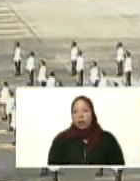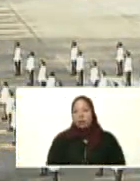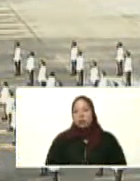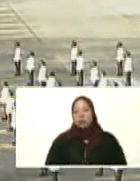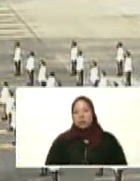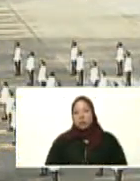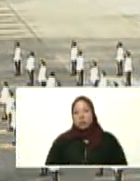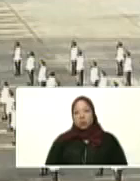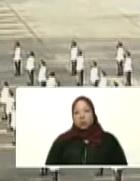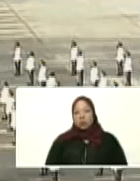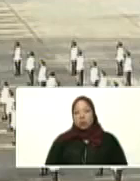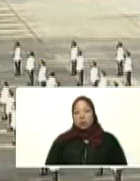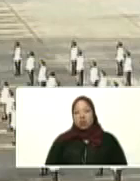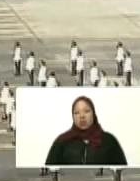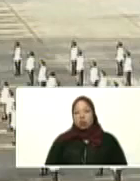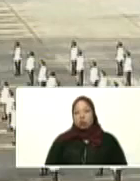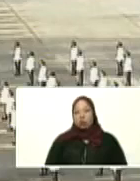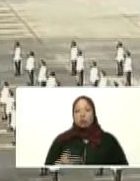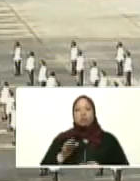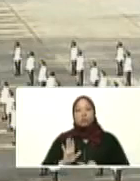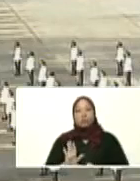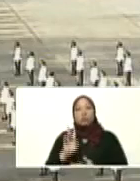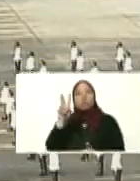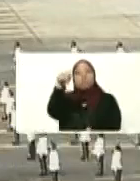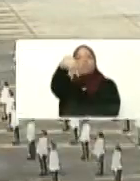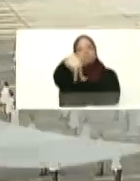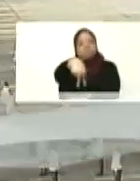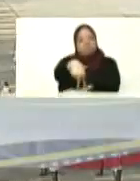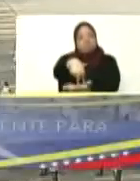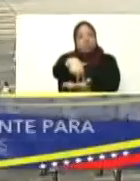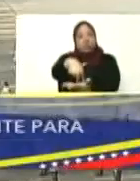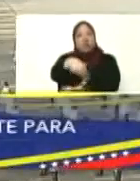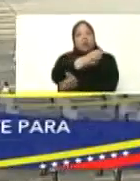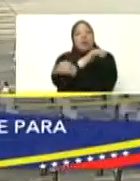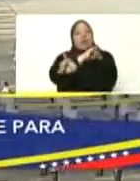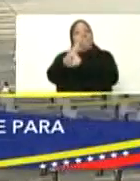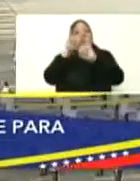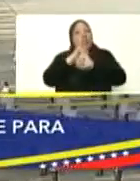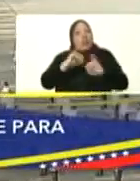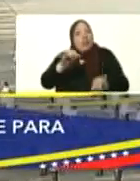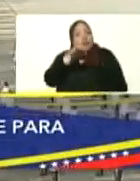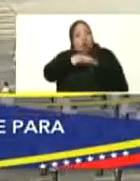con su pecho henchido de felicidad y orgullo,